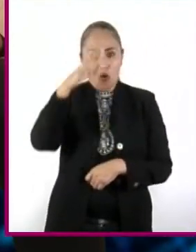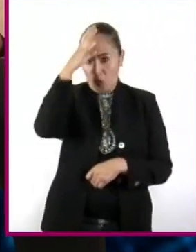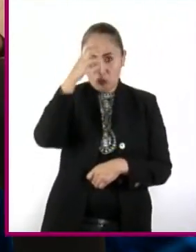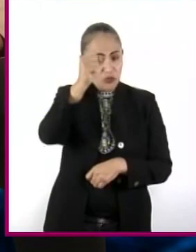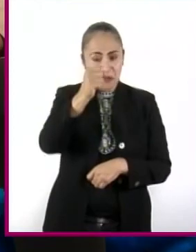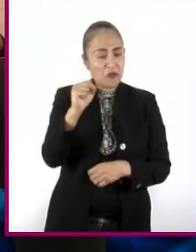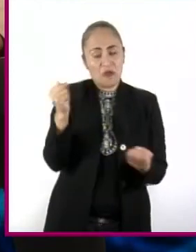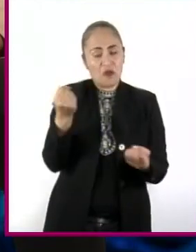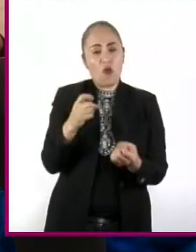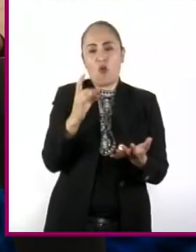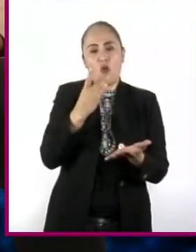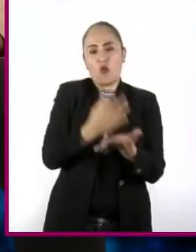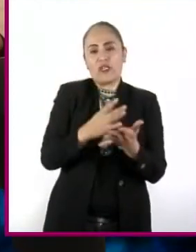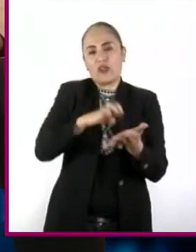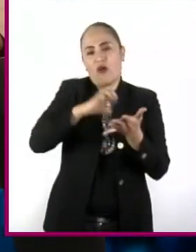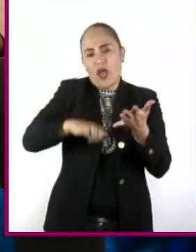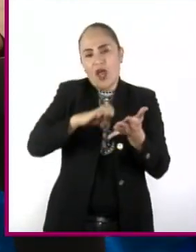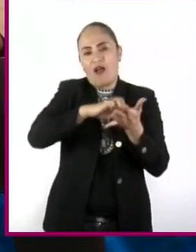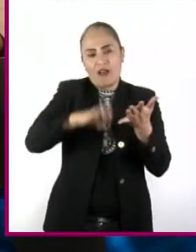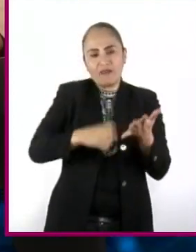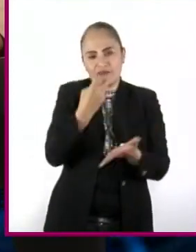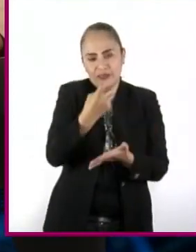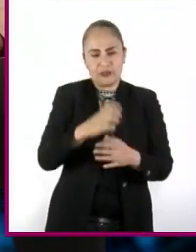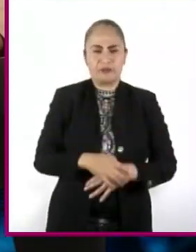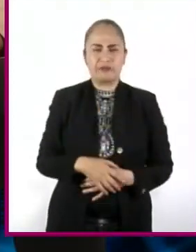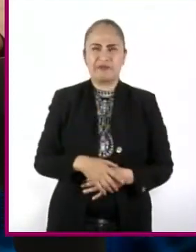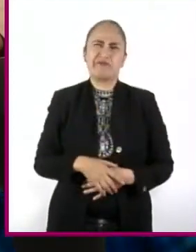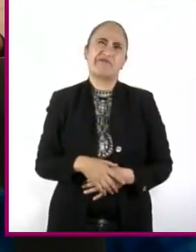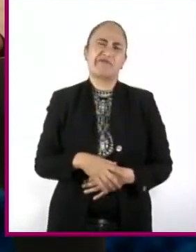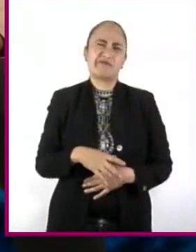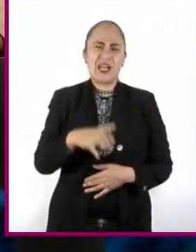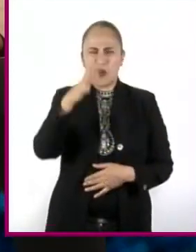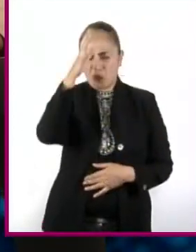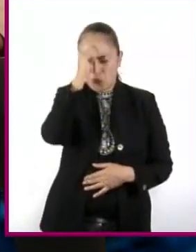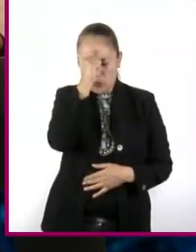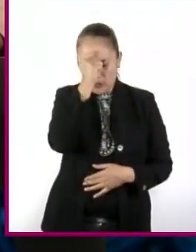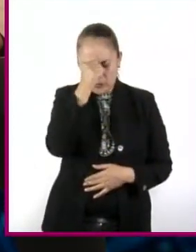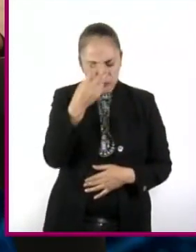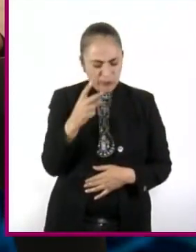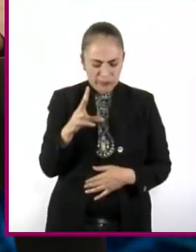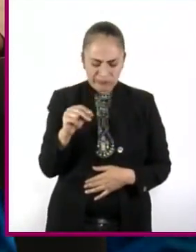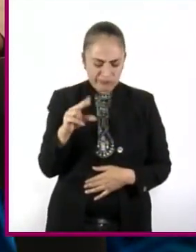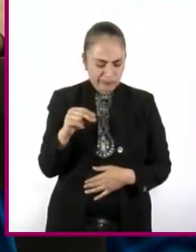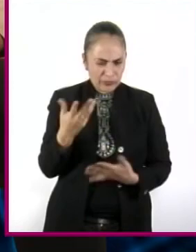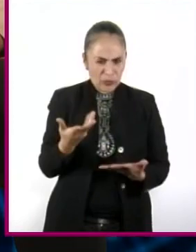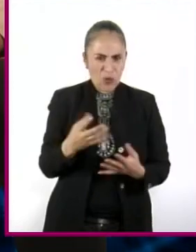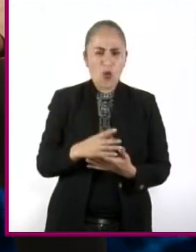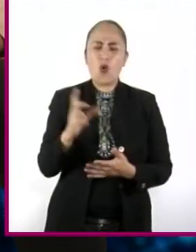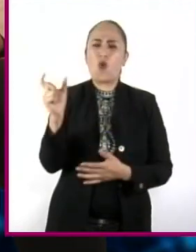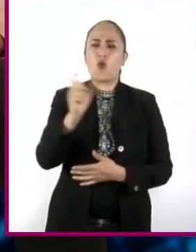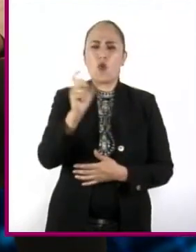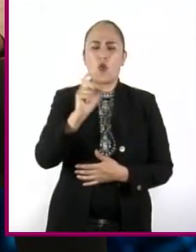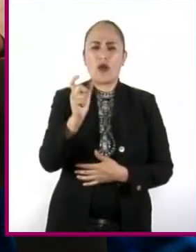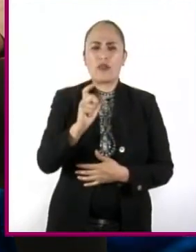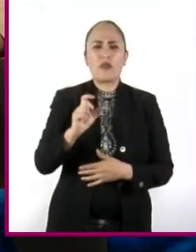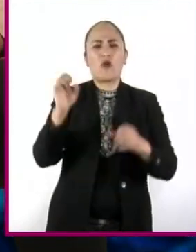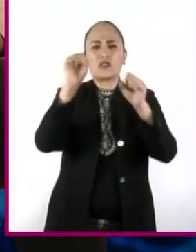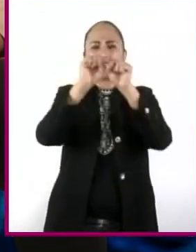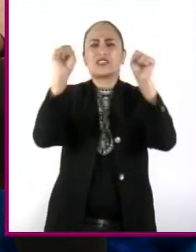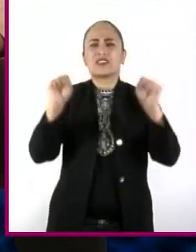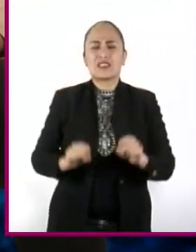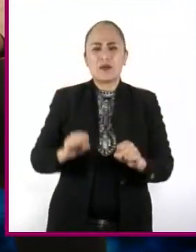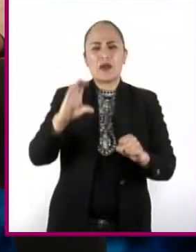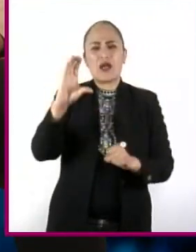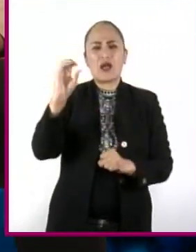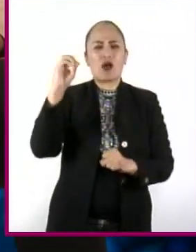solo ejemplos. Oye, ¿sabes qué no recuerdo? No recuerdo desde cuándo surgió la definición de sistemas complejos